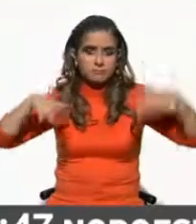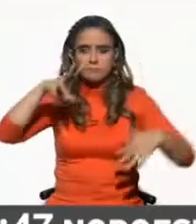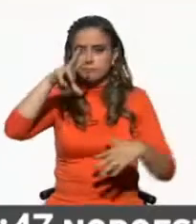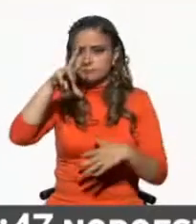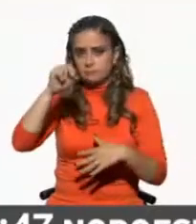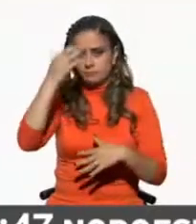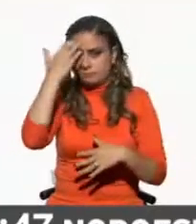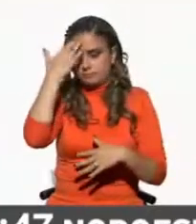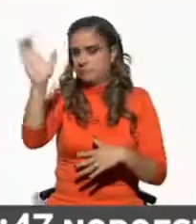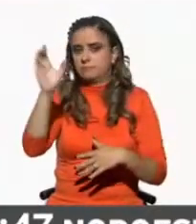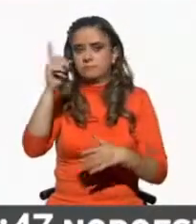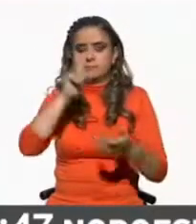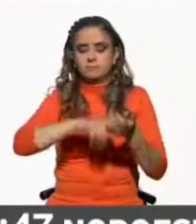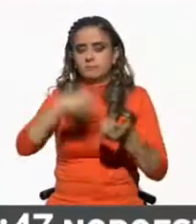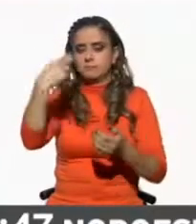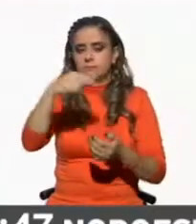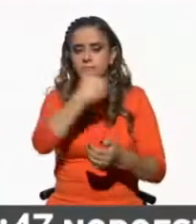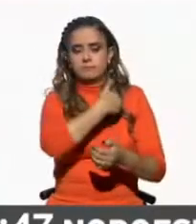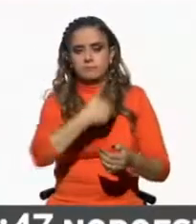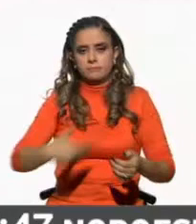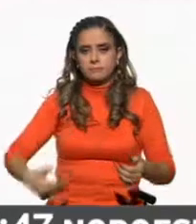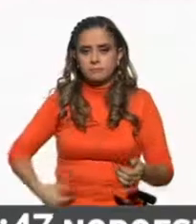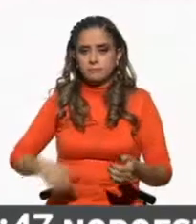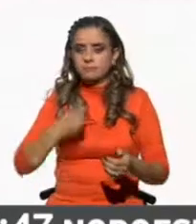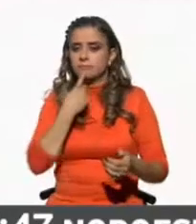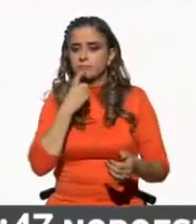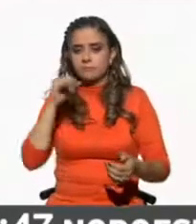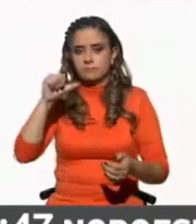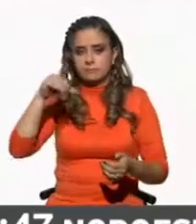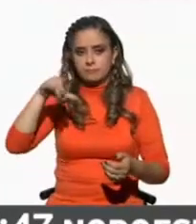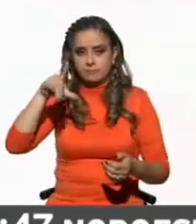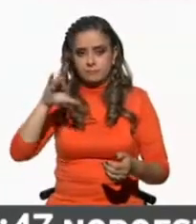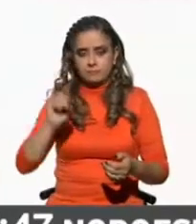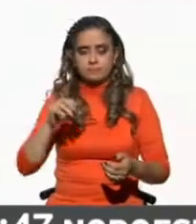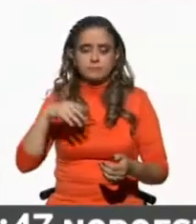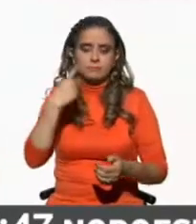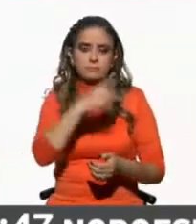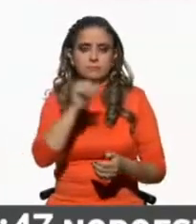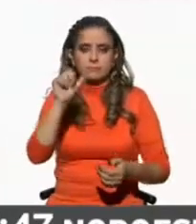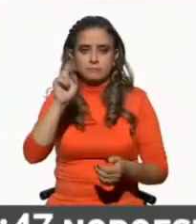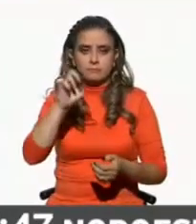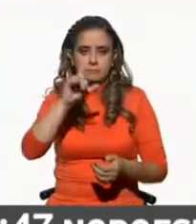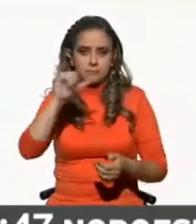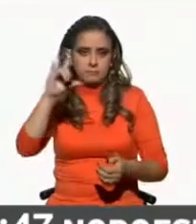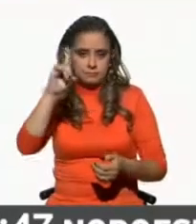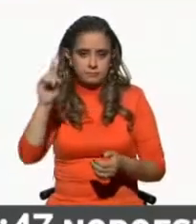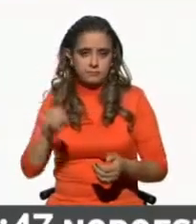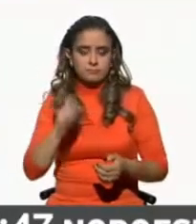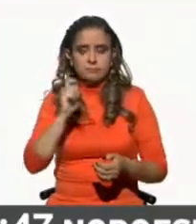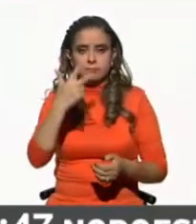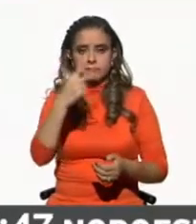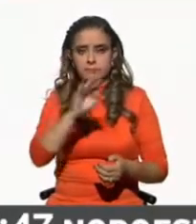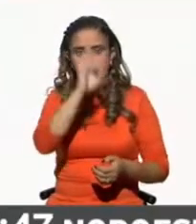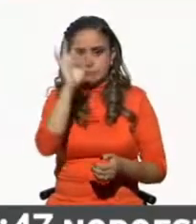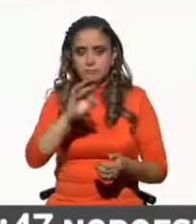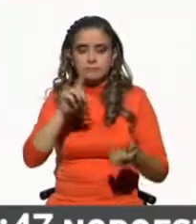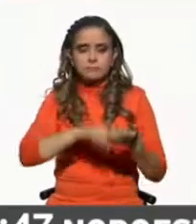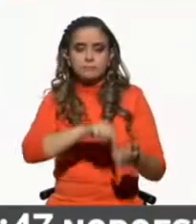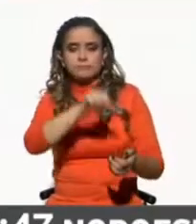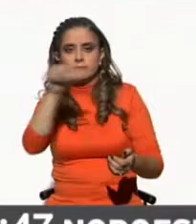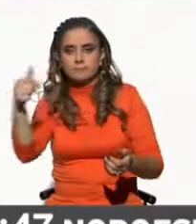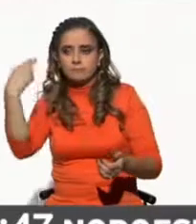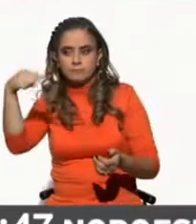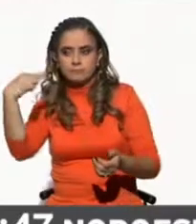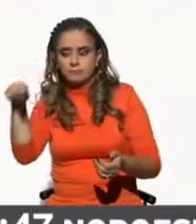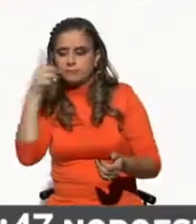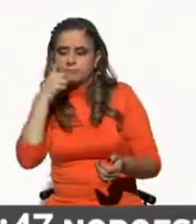conocen los apellidos del presidente López Obrador. Digamos, 8% nos dio otro nombre,